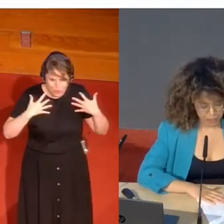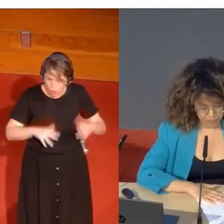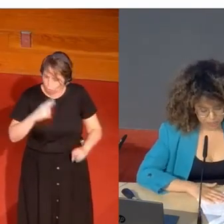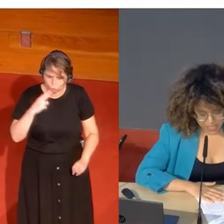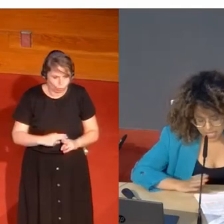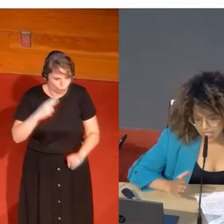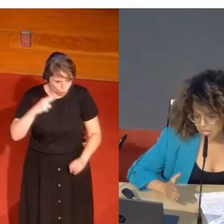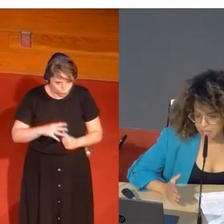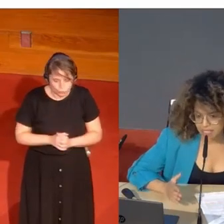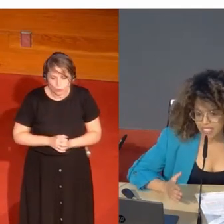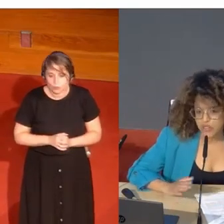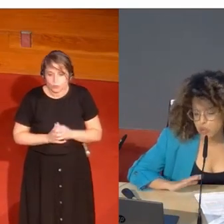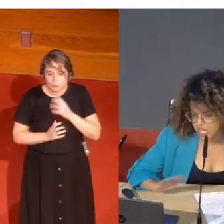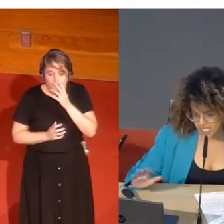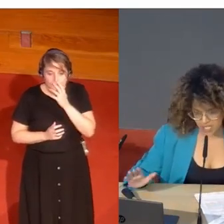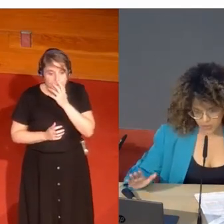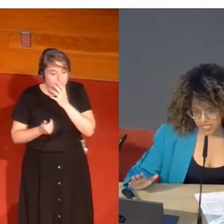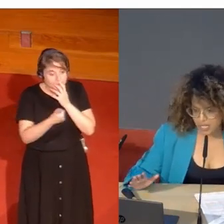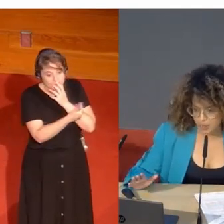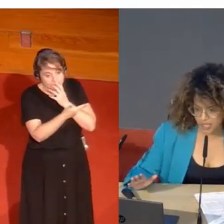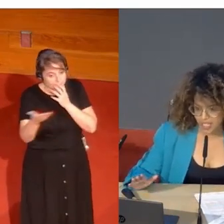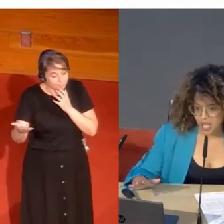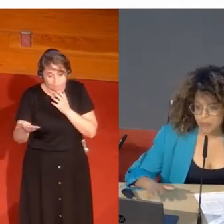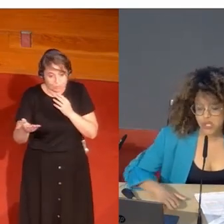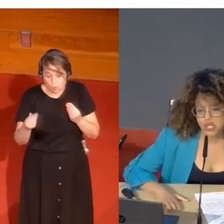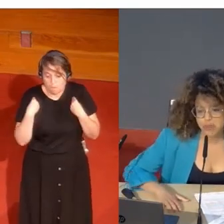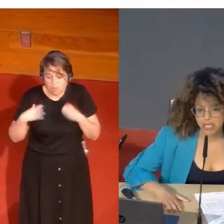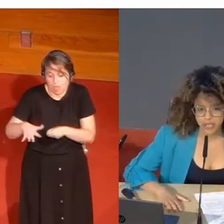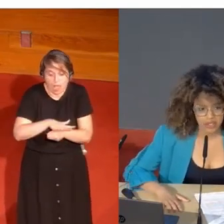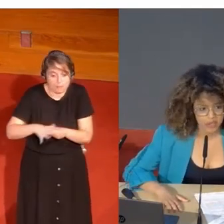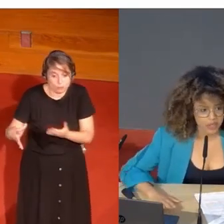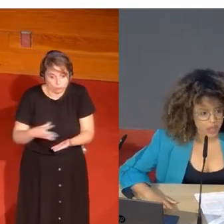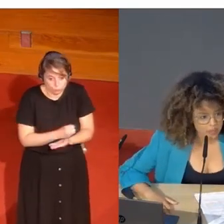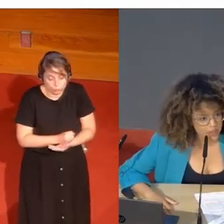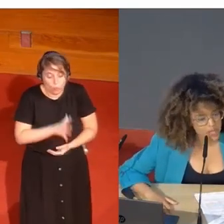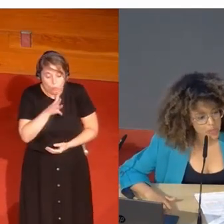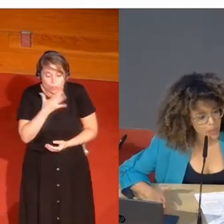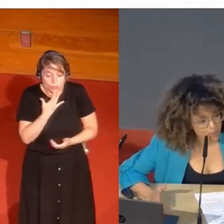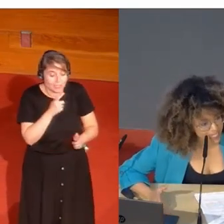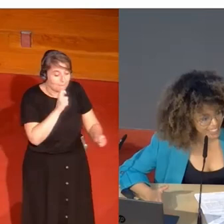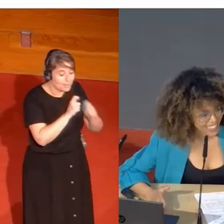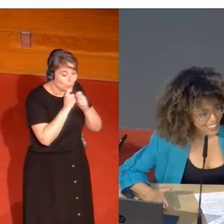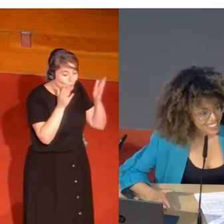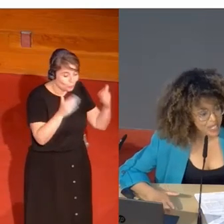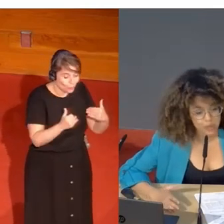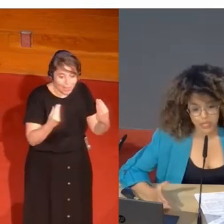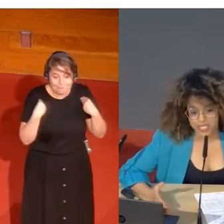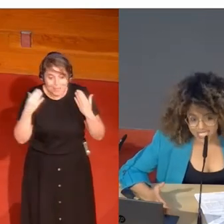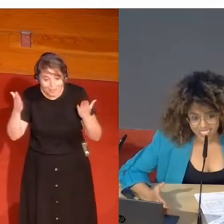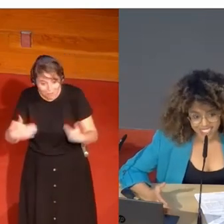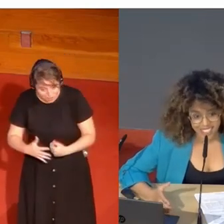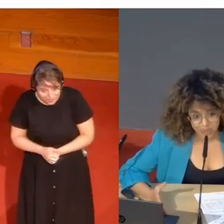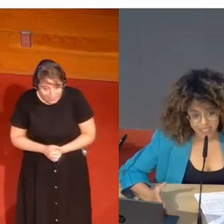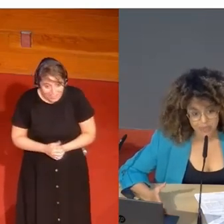eh desgraciadamente en todas las esferas de la vida por eso yo siempre digo que donde no hay periodismo no hay vida si es que